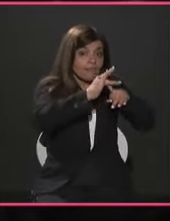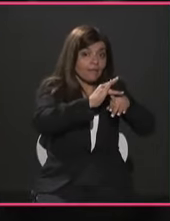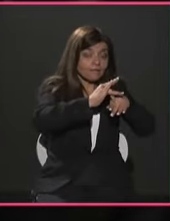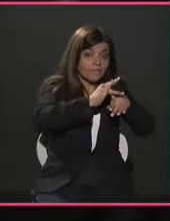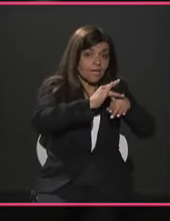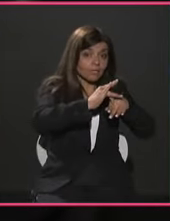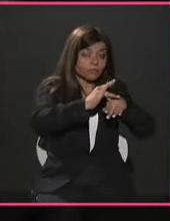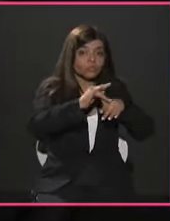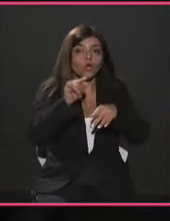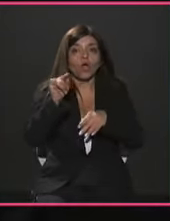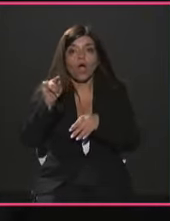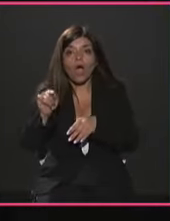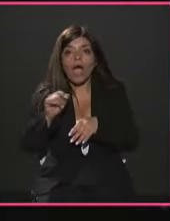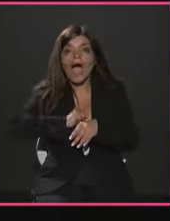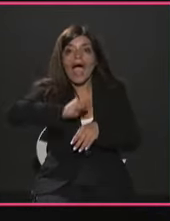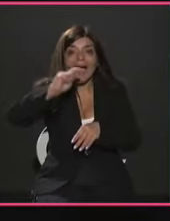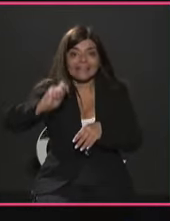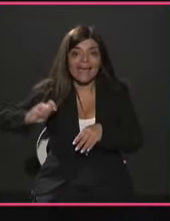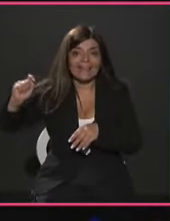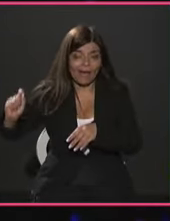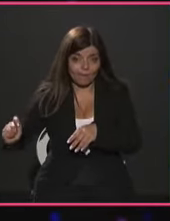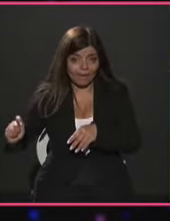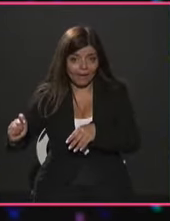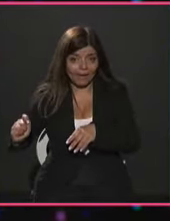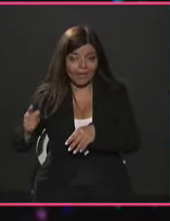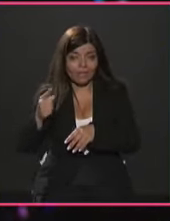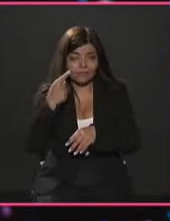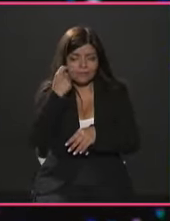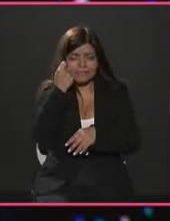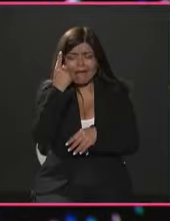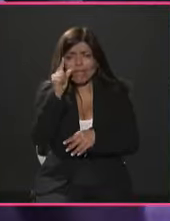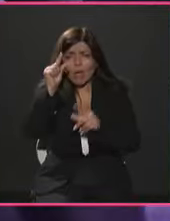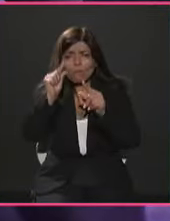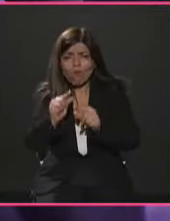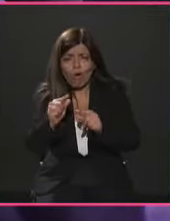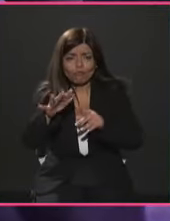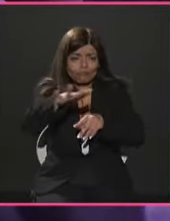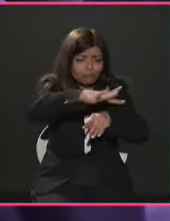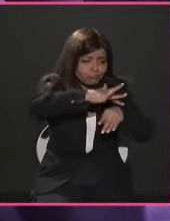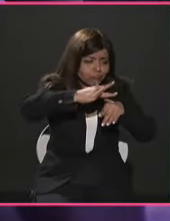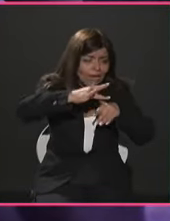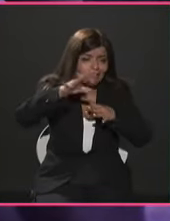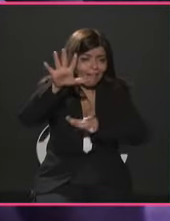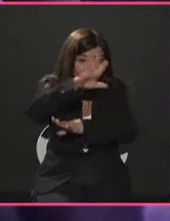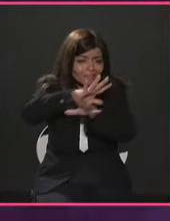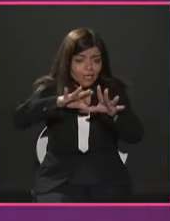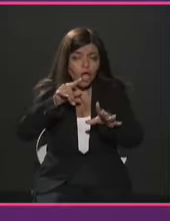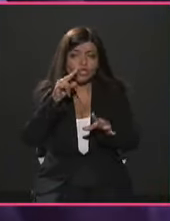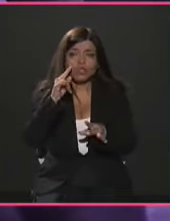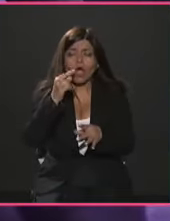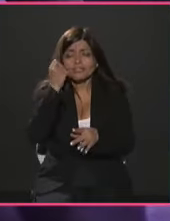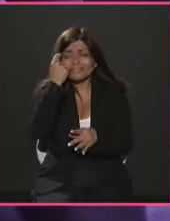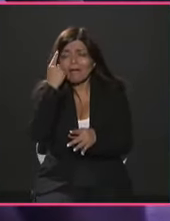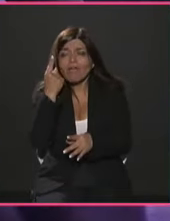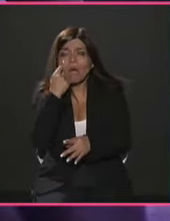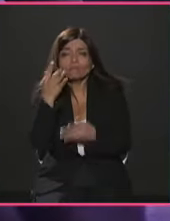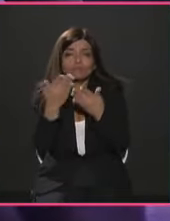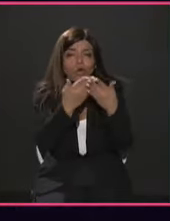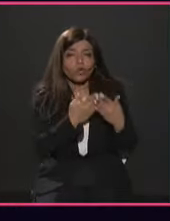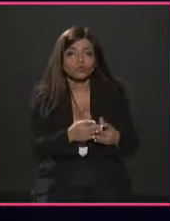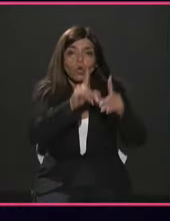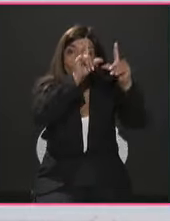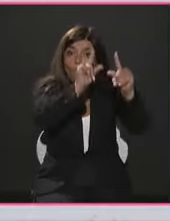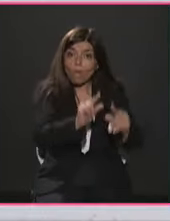atakama porque se sabe tan poco sobre estos ecosistemas tan remotos porque hay muy pocos estudios que